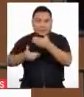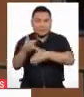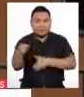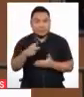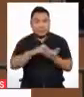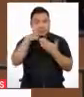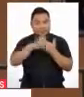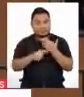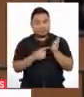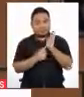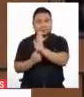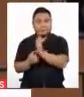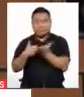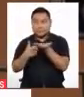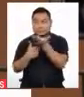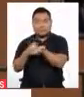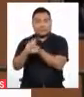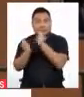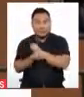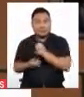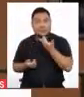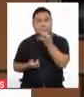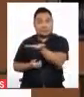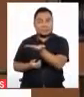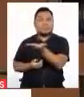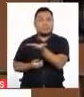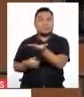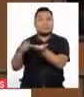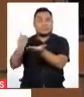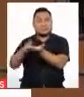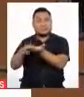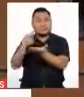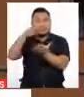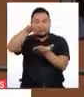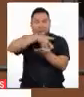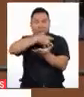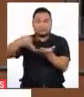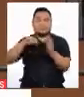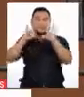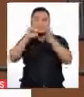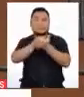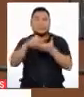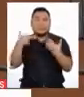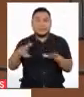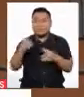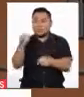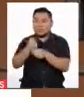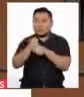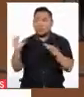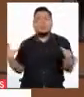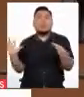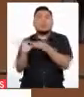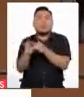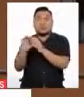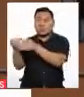proyecto de reforma a través de este cronograma, para en seis meses tenerla, pero trabajando juntos.